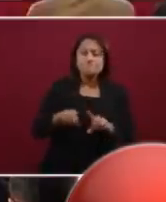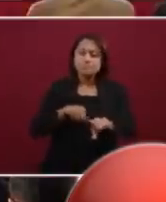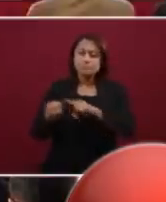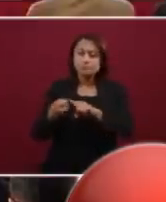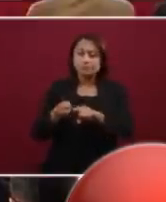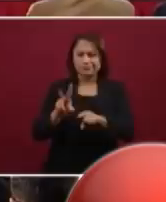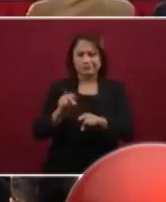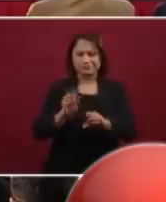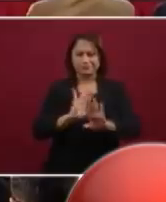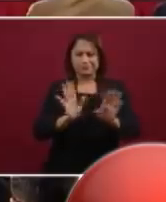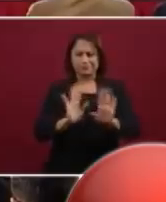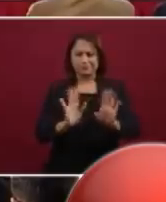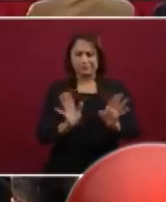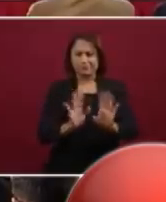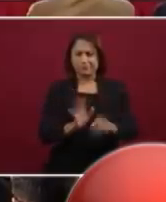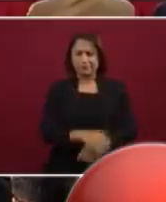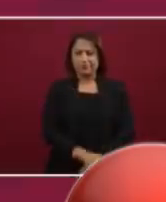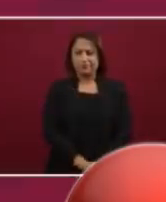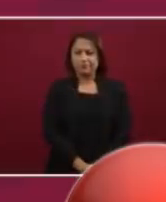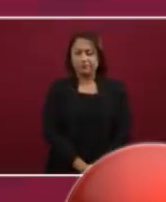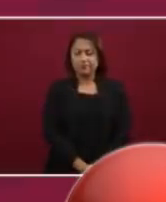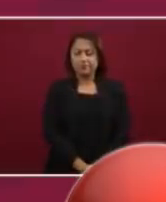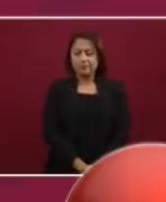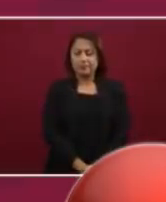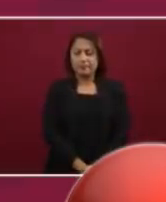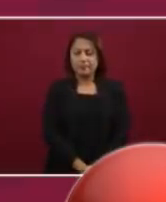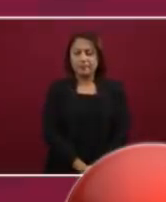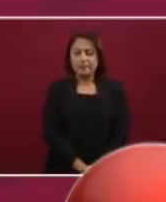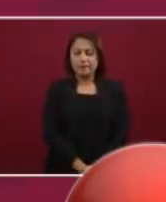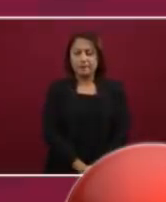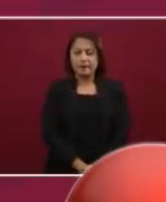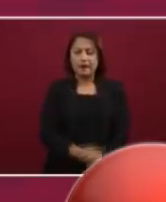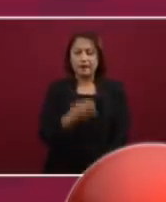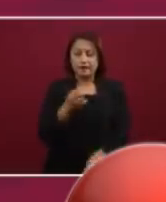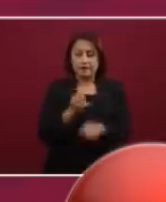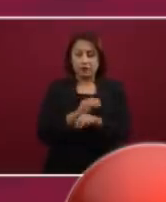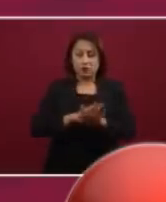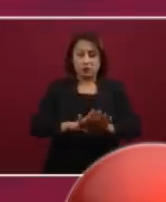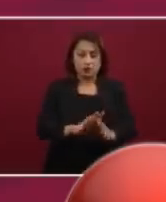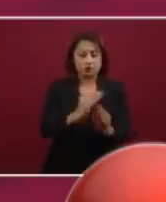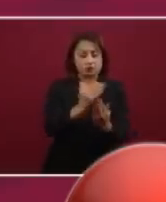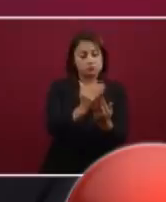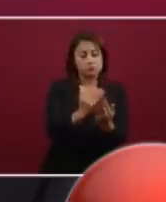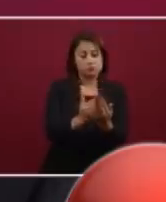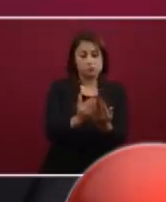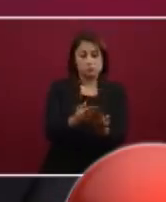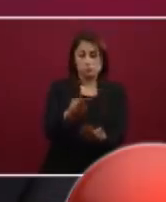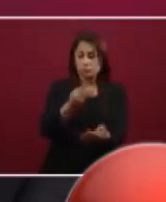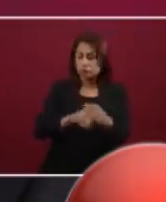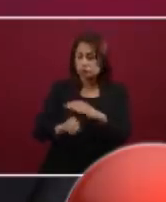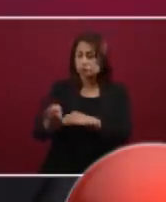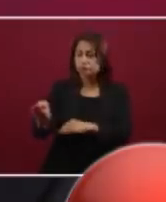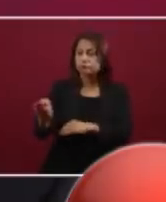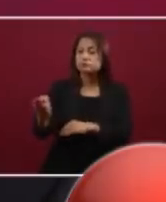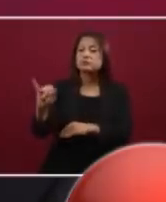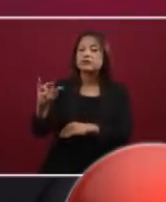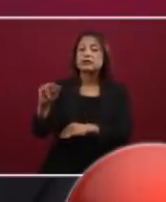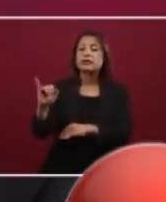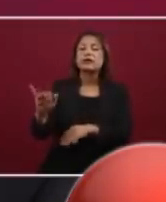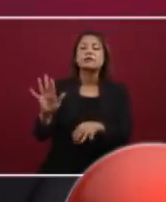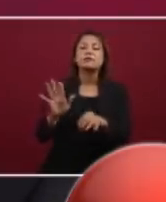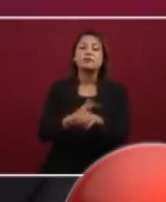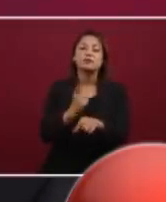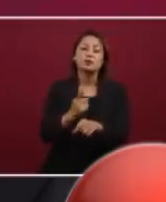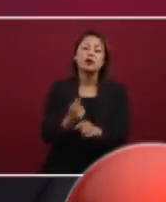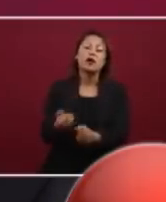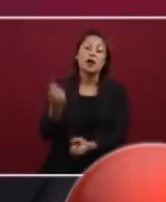No, se hizo porque ciudadanos pidieron